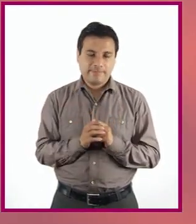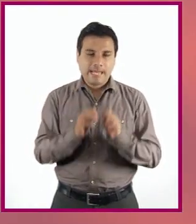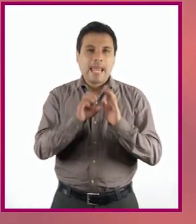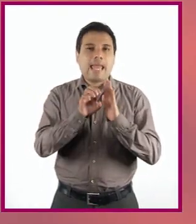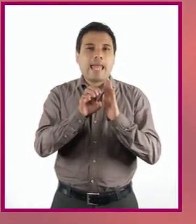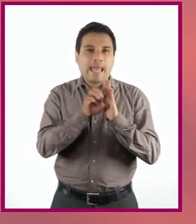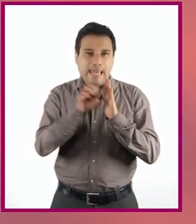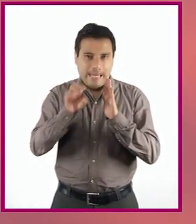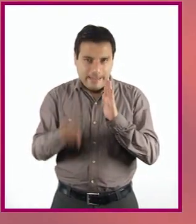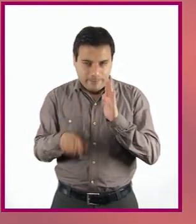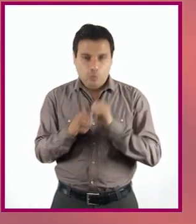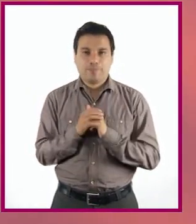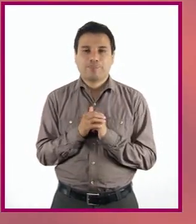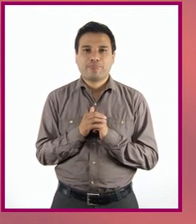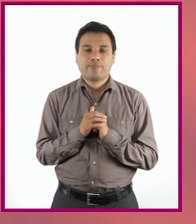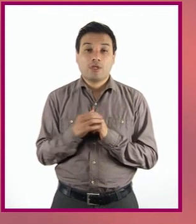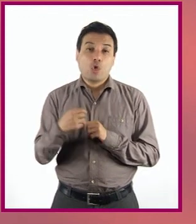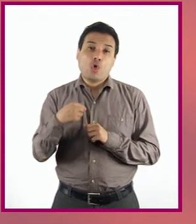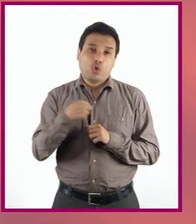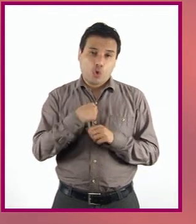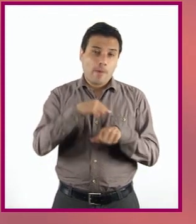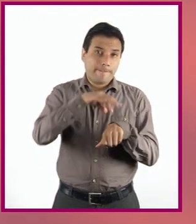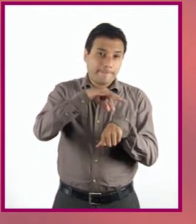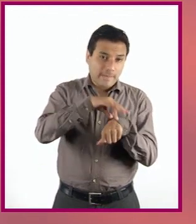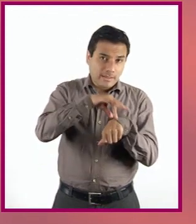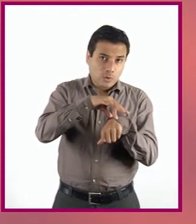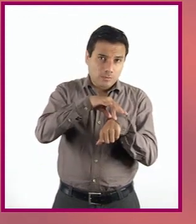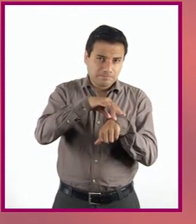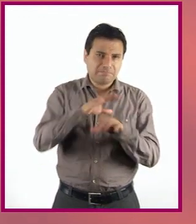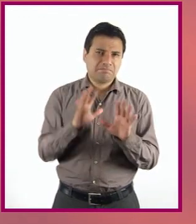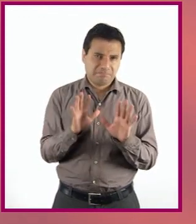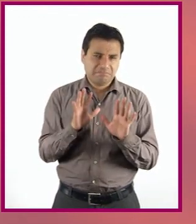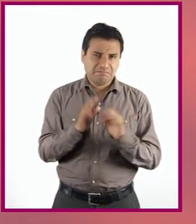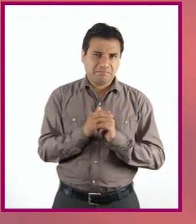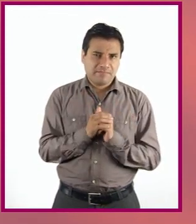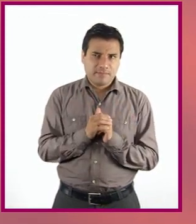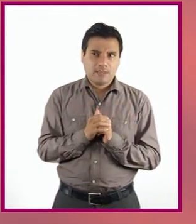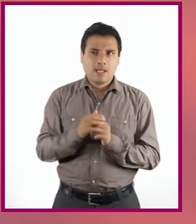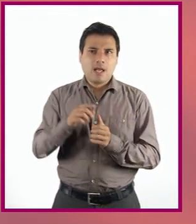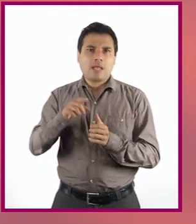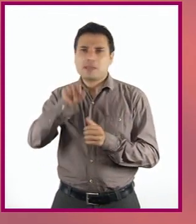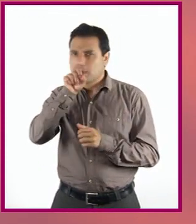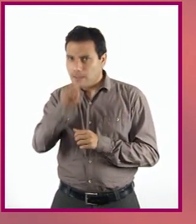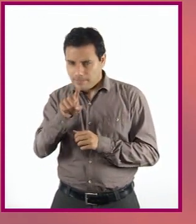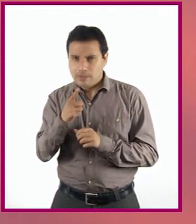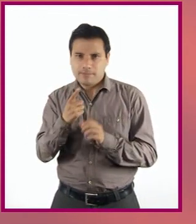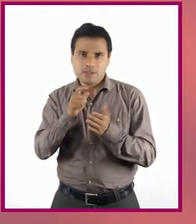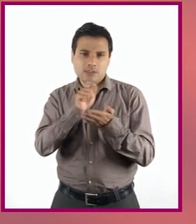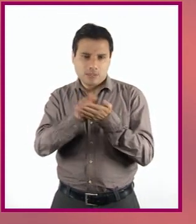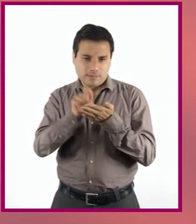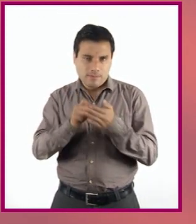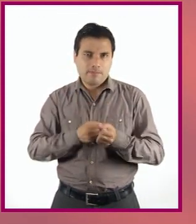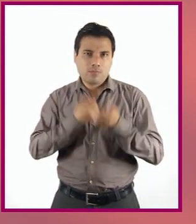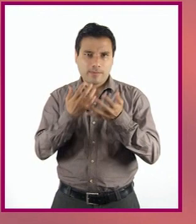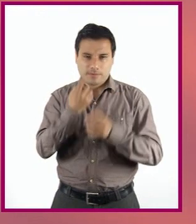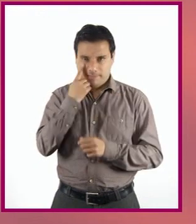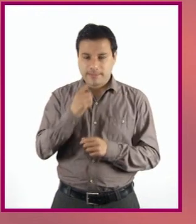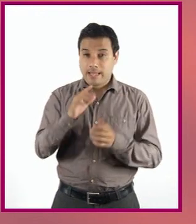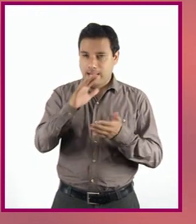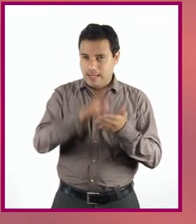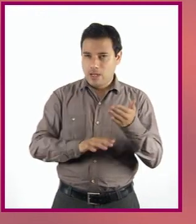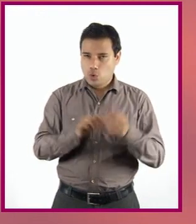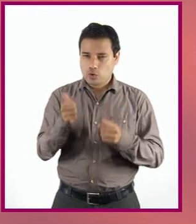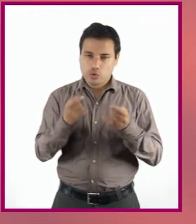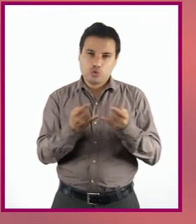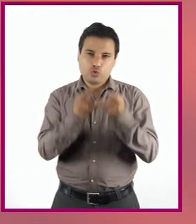Ejemplo, mientras ejercía como médico, en sus ratos libres escribía poemas. Leamos el siguiente fragmento de